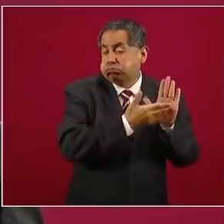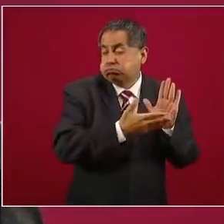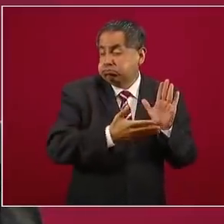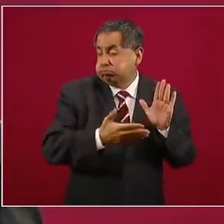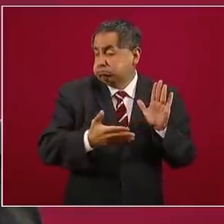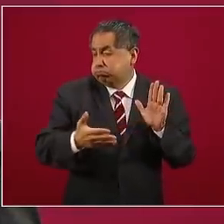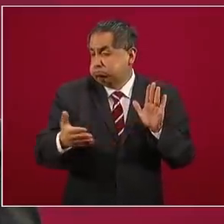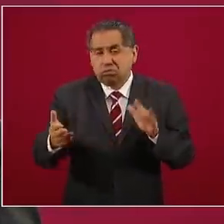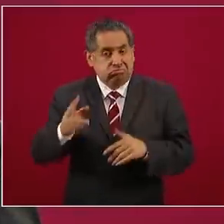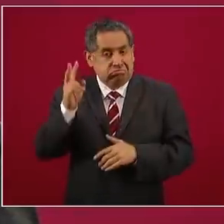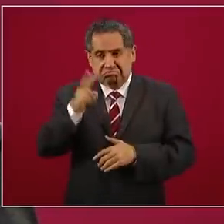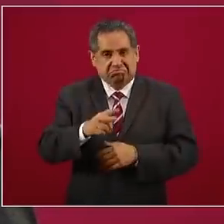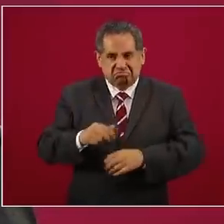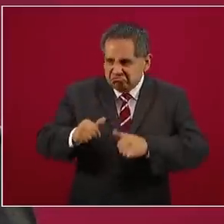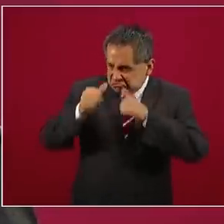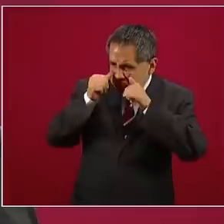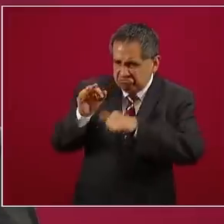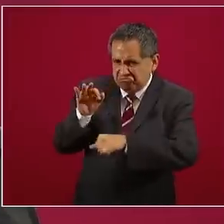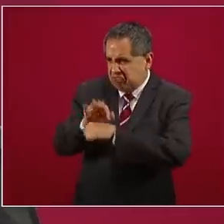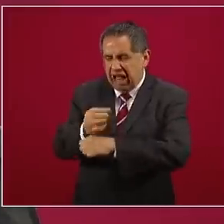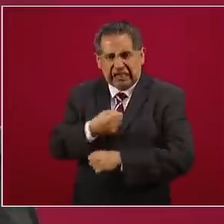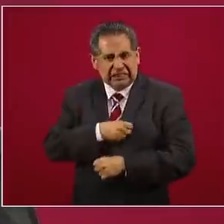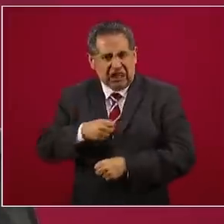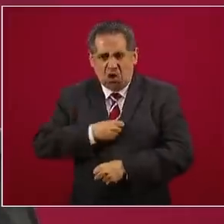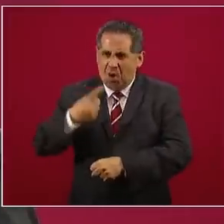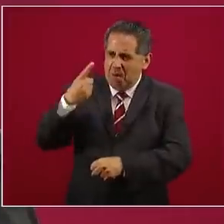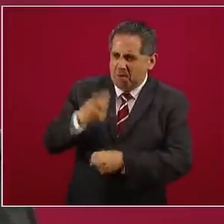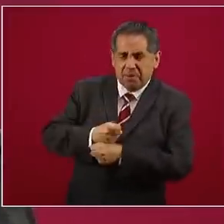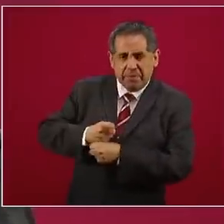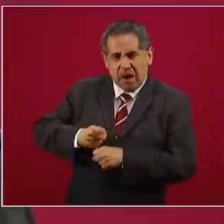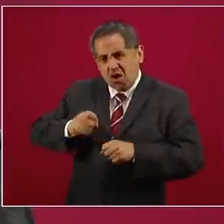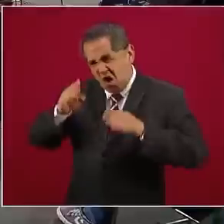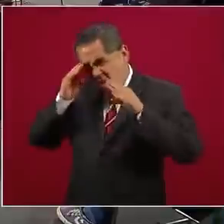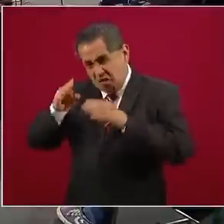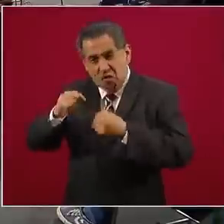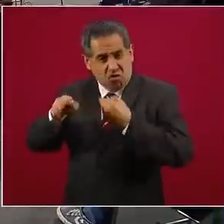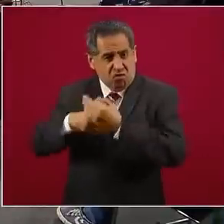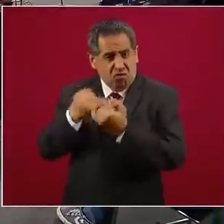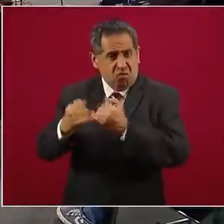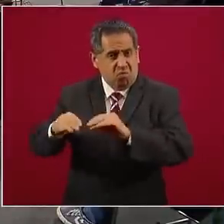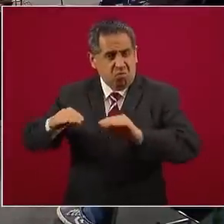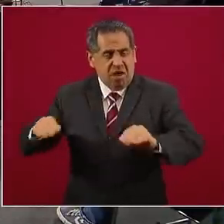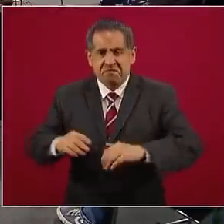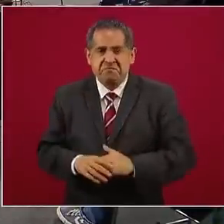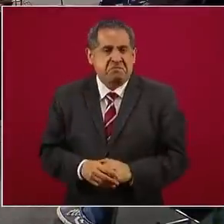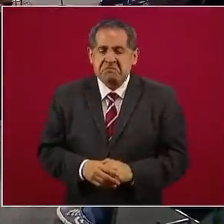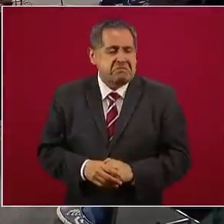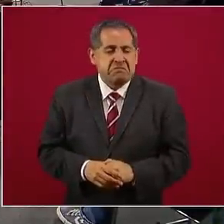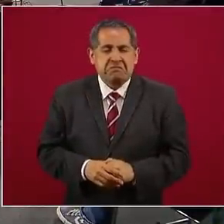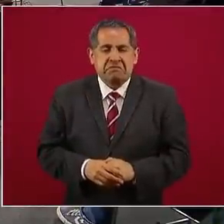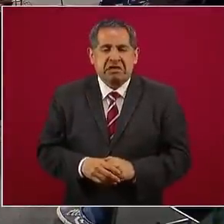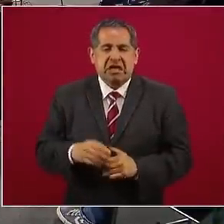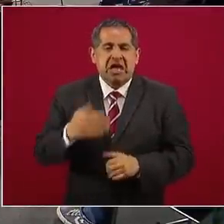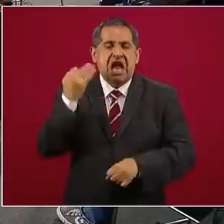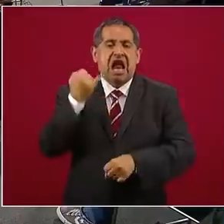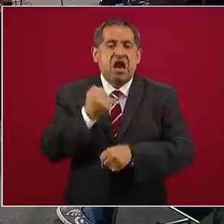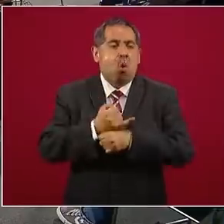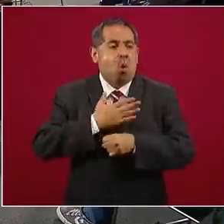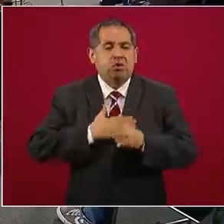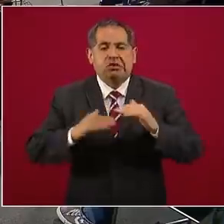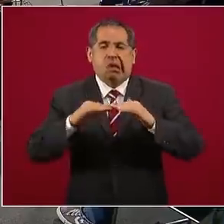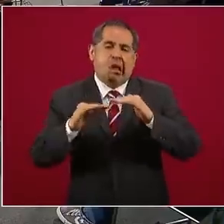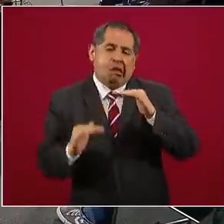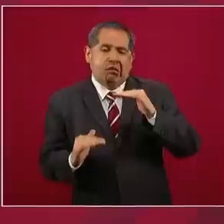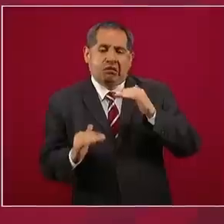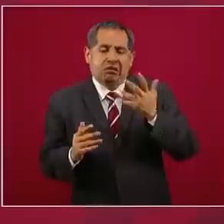años no se ha logrado que sea realidad para todas y todos. Existe una enorme inequidad, una